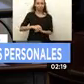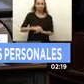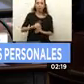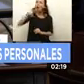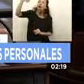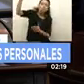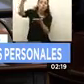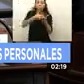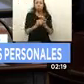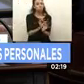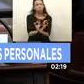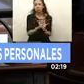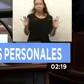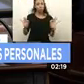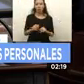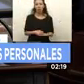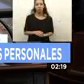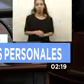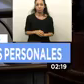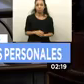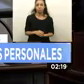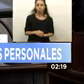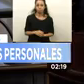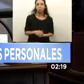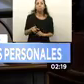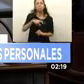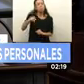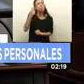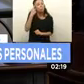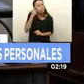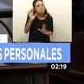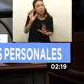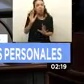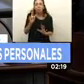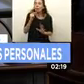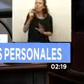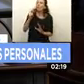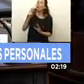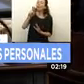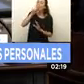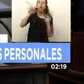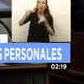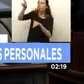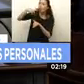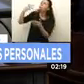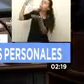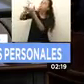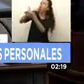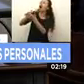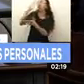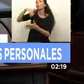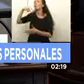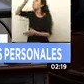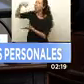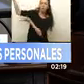otra inversión creyeron que pagándole los fondos bues también iban a venir las inversiones tampoco